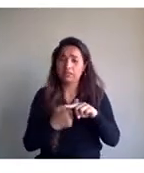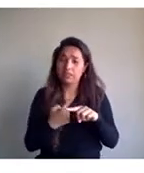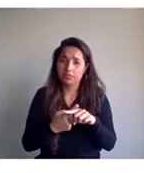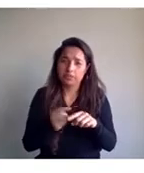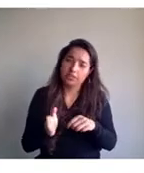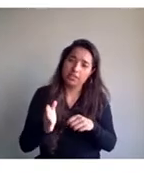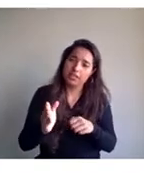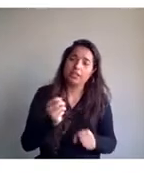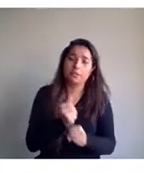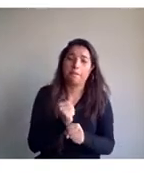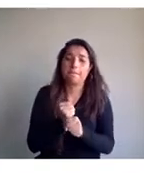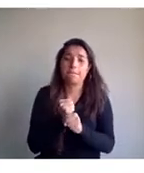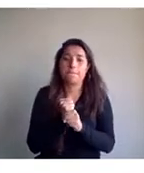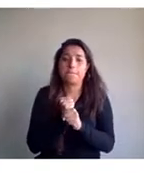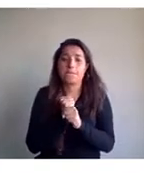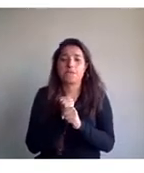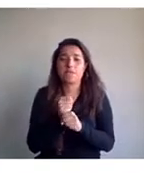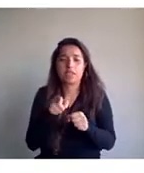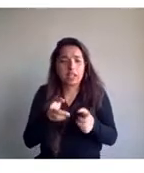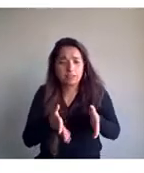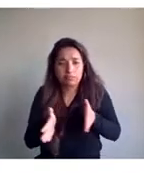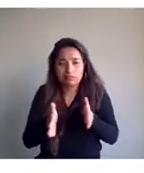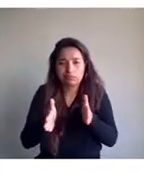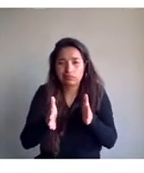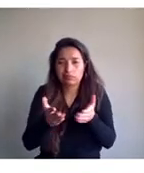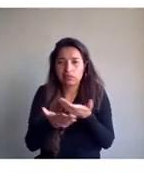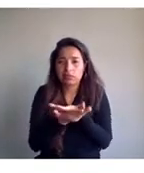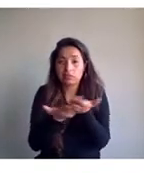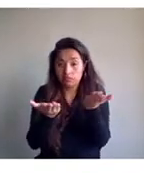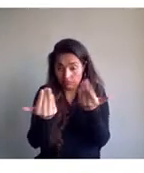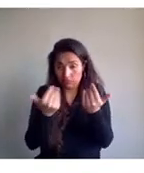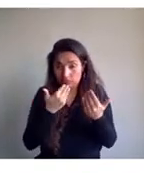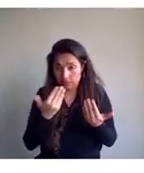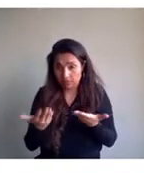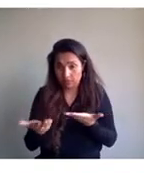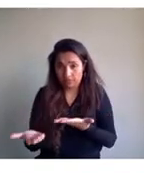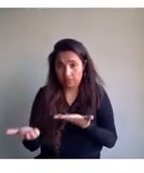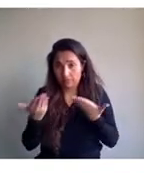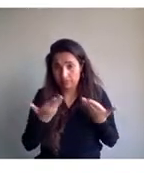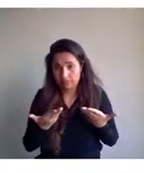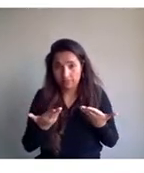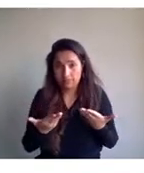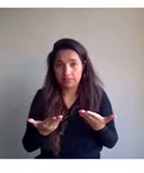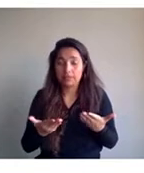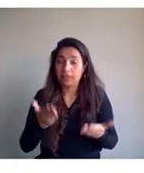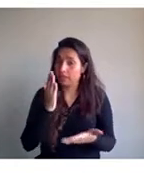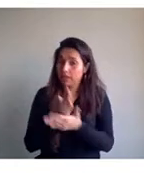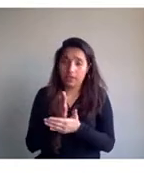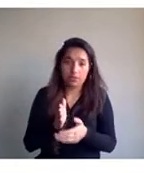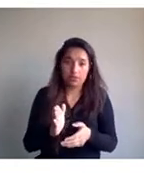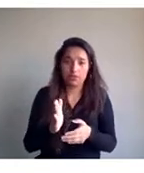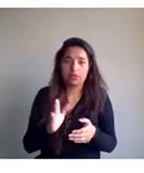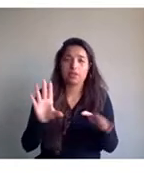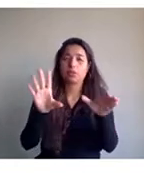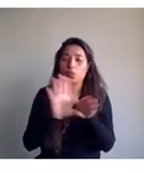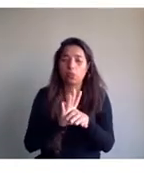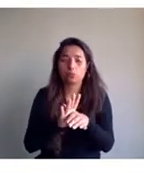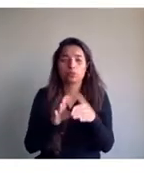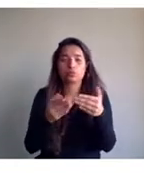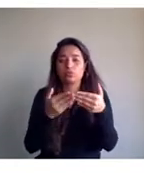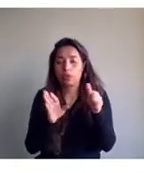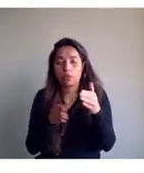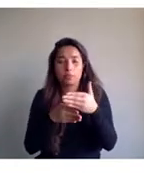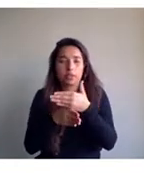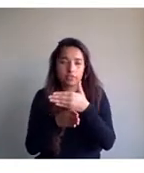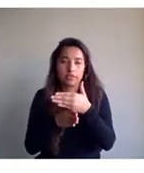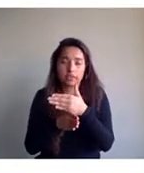este camino que usted nos está diciendo que seguir haciendo bien juntos rompiendo barreras me parece